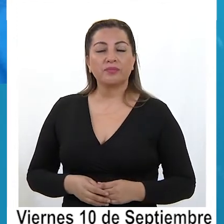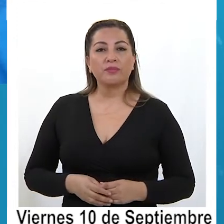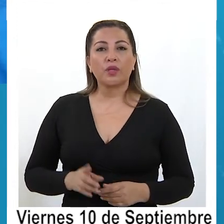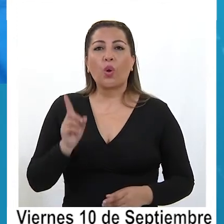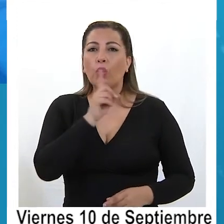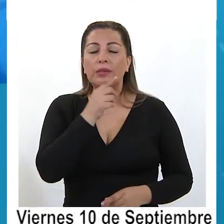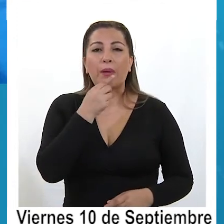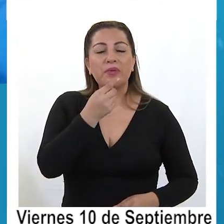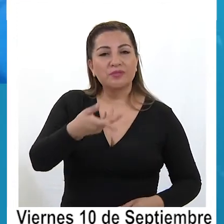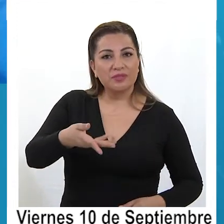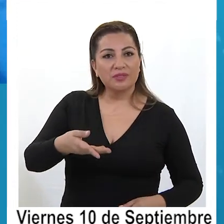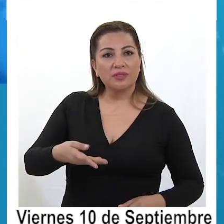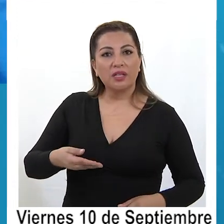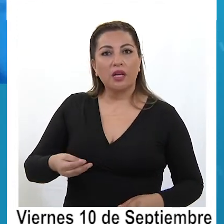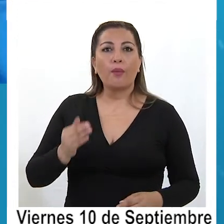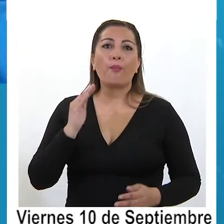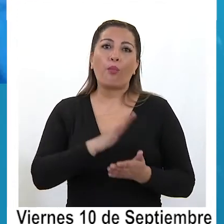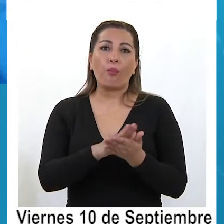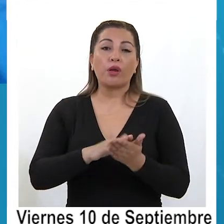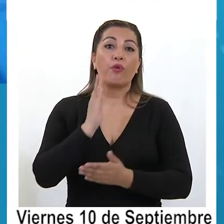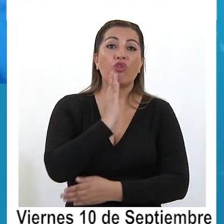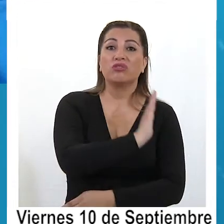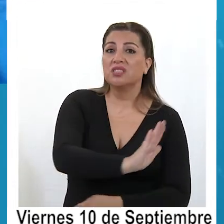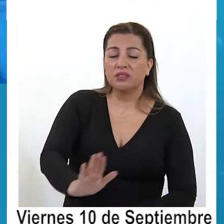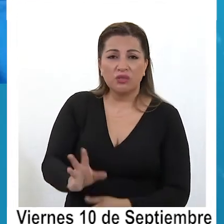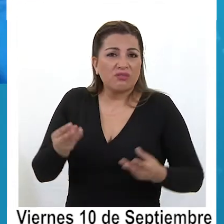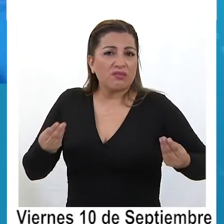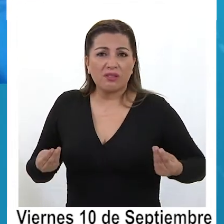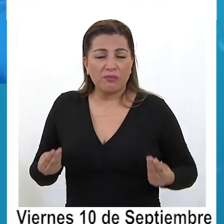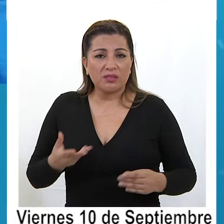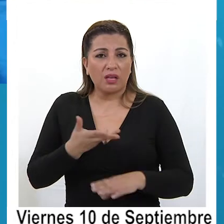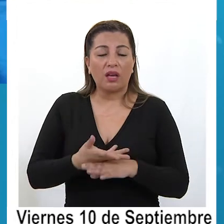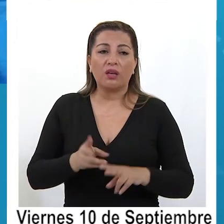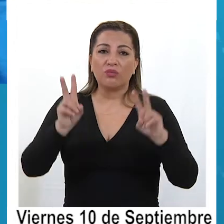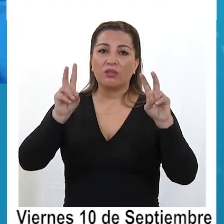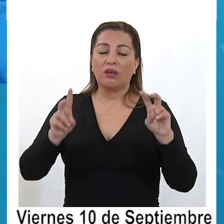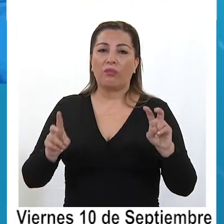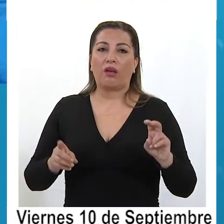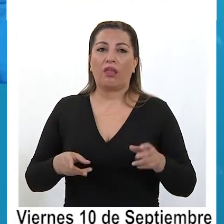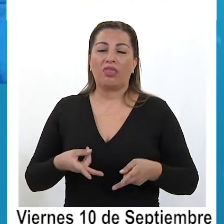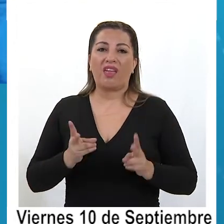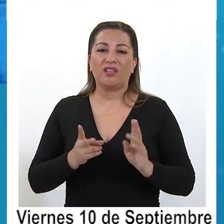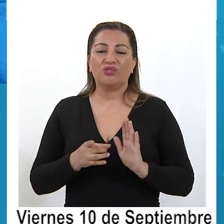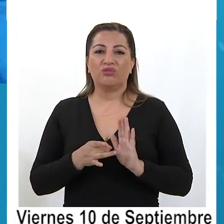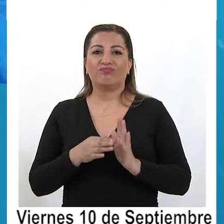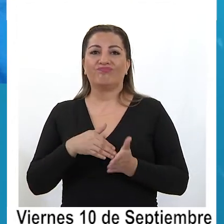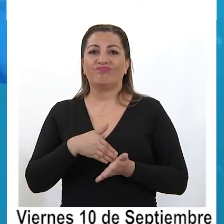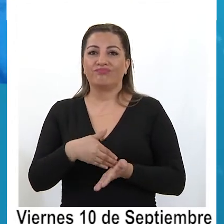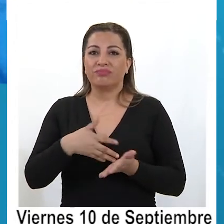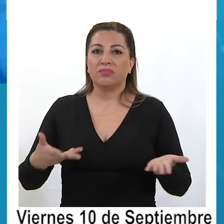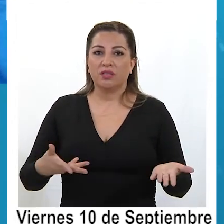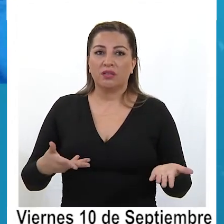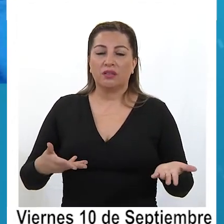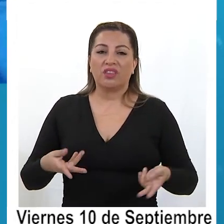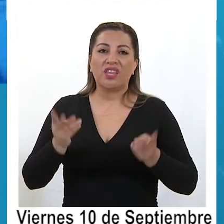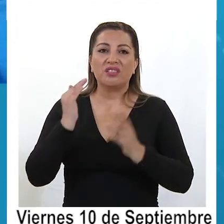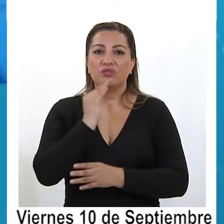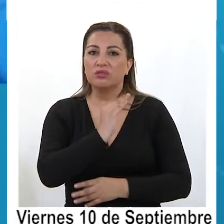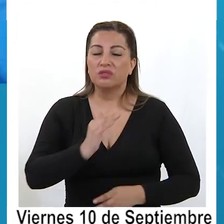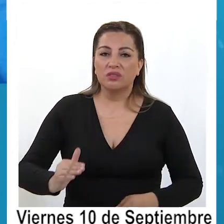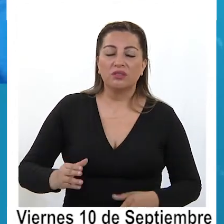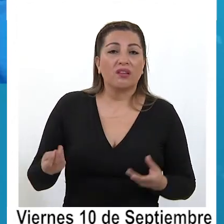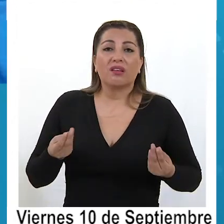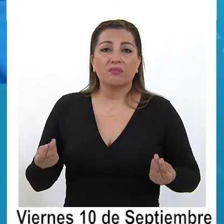¿qué pasa con los niños, los menores? ¿Hay un tema de vulneración de los derechos del niño?